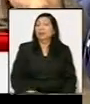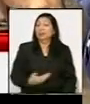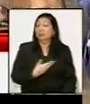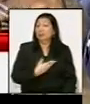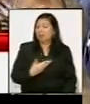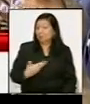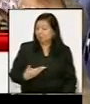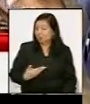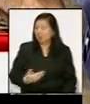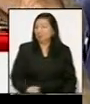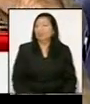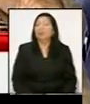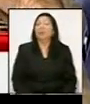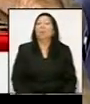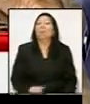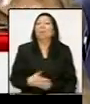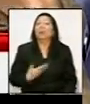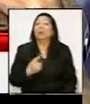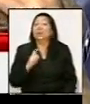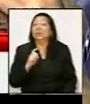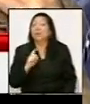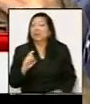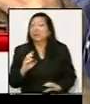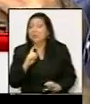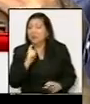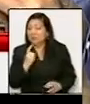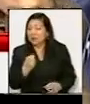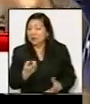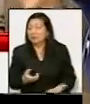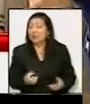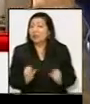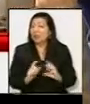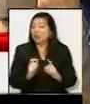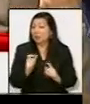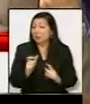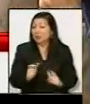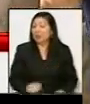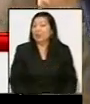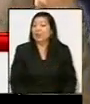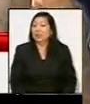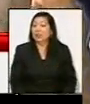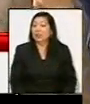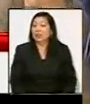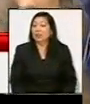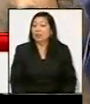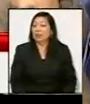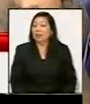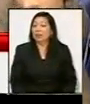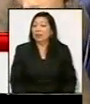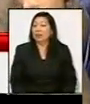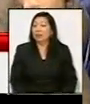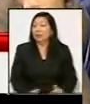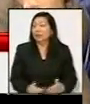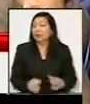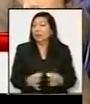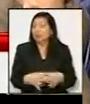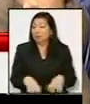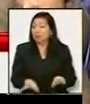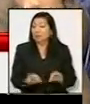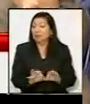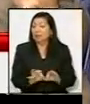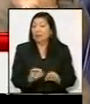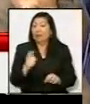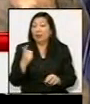presidencia de la república pueda ser eventualmente congresista un elenco importante de